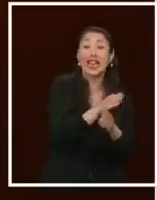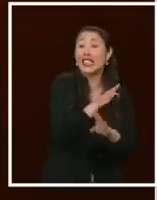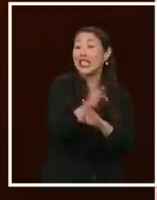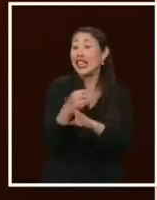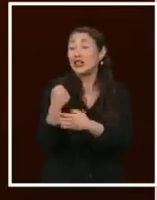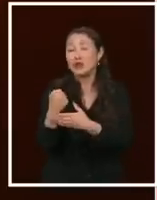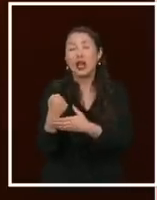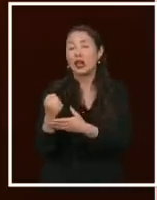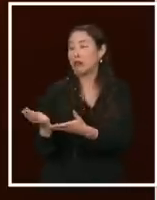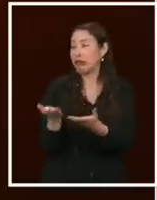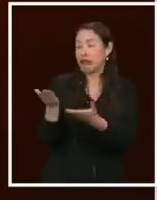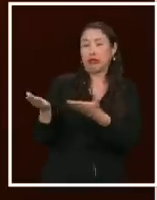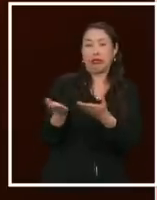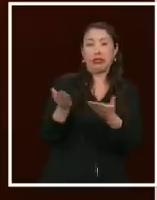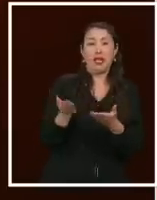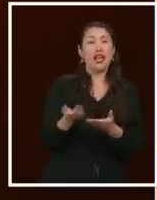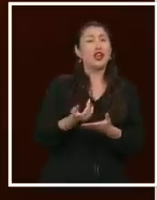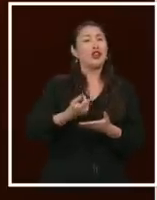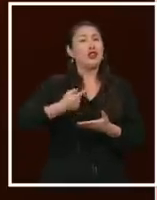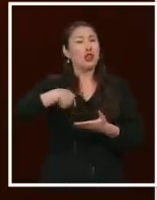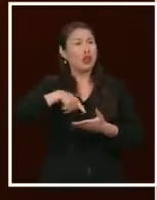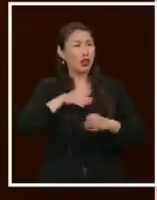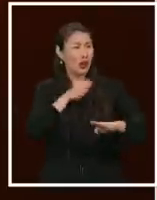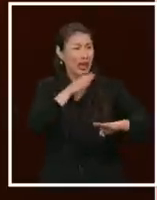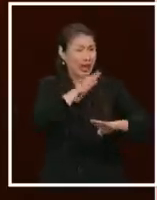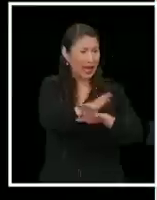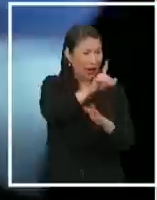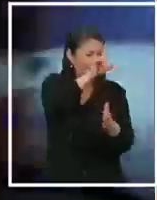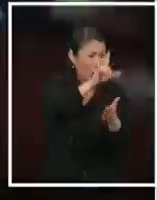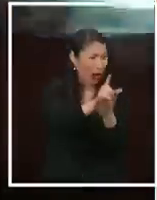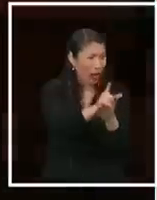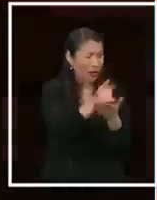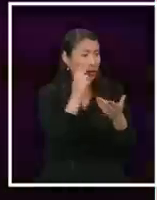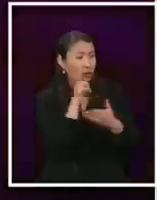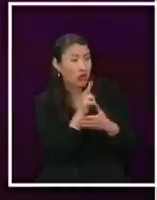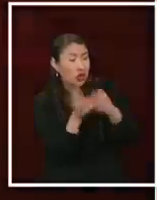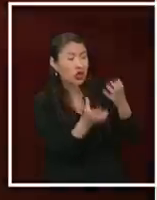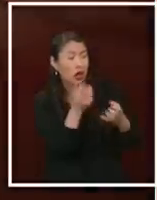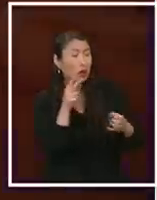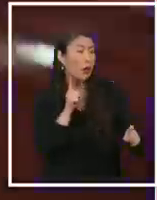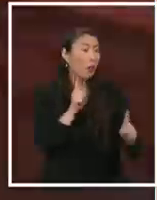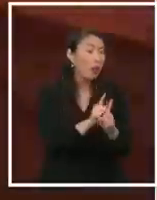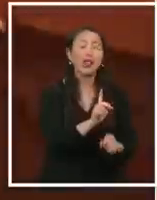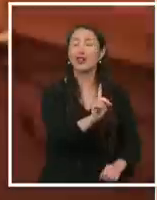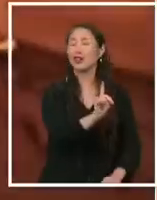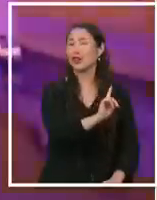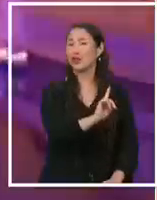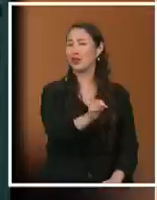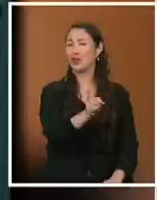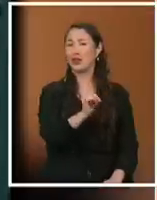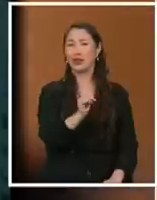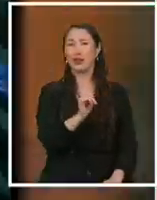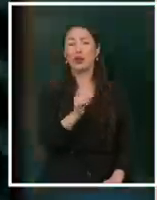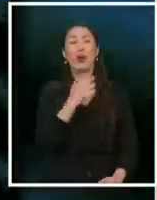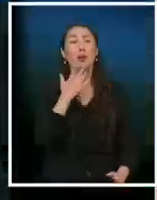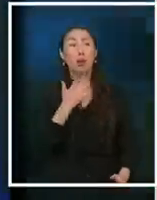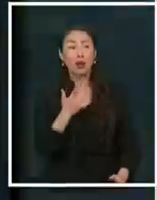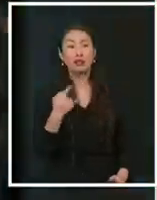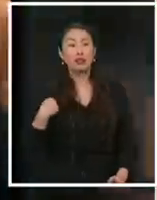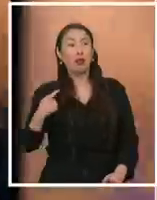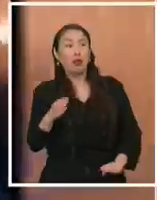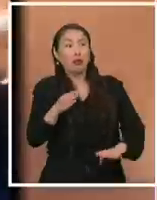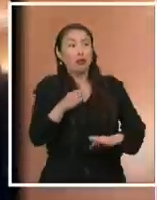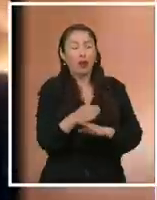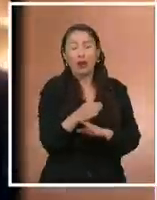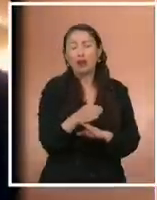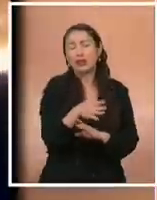la ciudadanía el no acercarnos a los lugares donde se está realizando la emergencia para no tener que lamentar más situaciones. Hoy